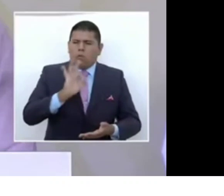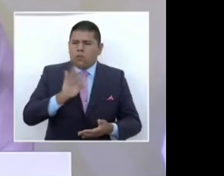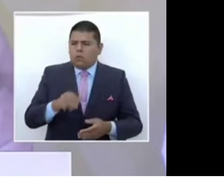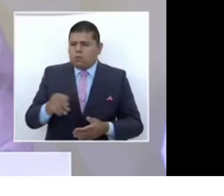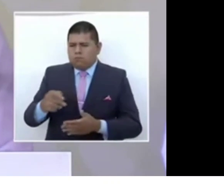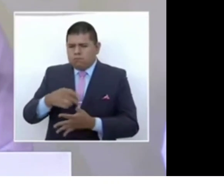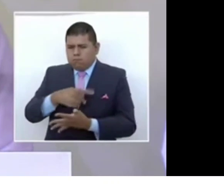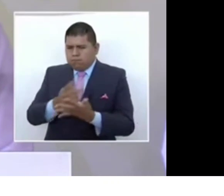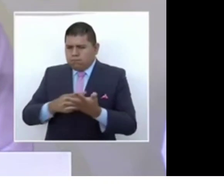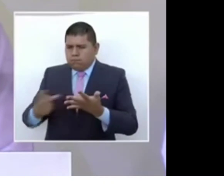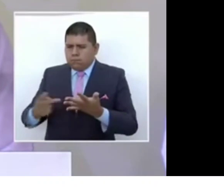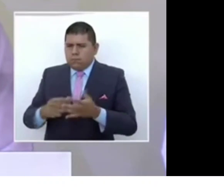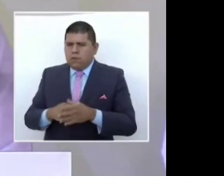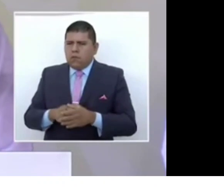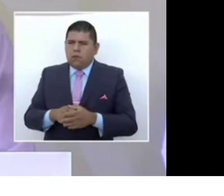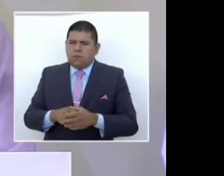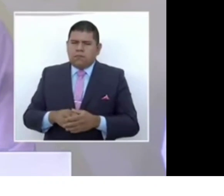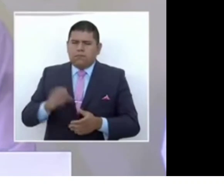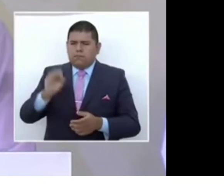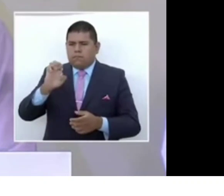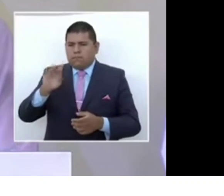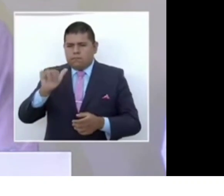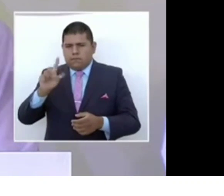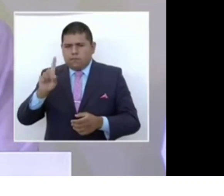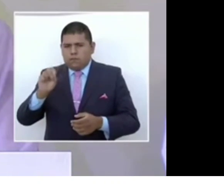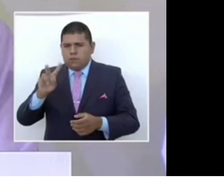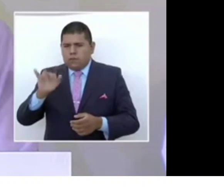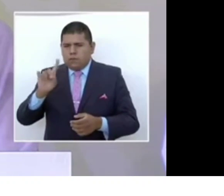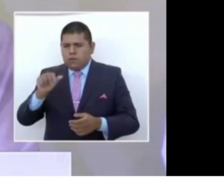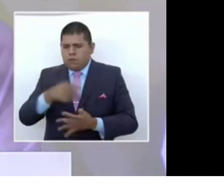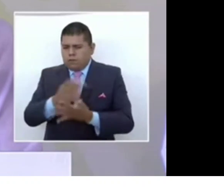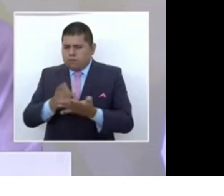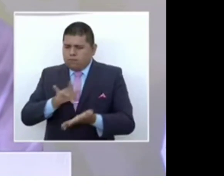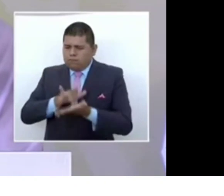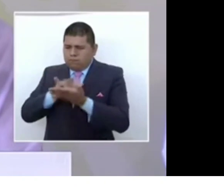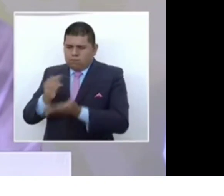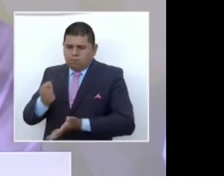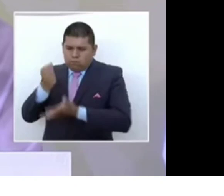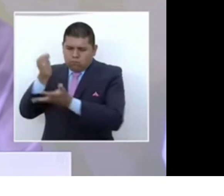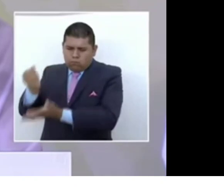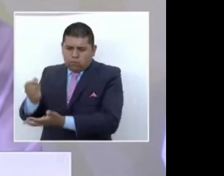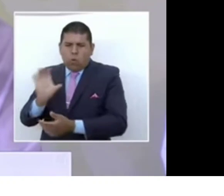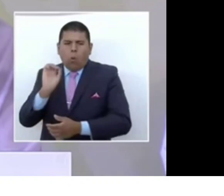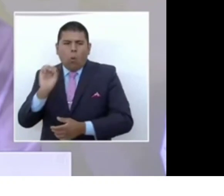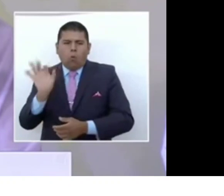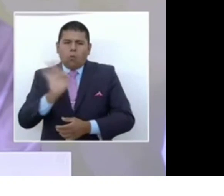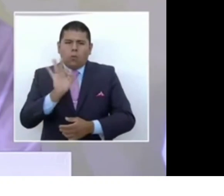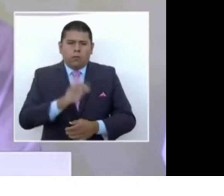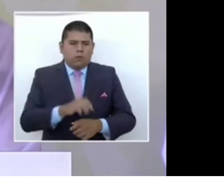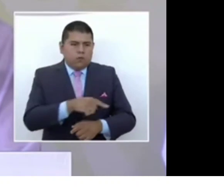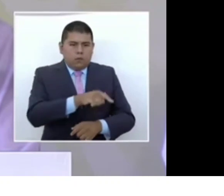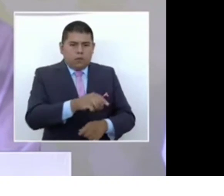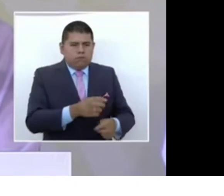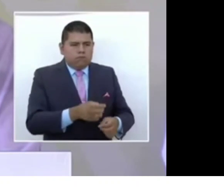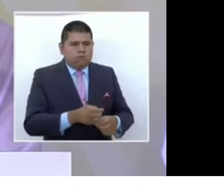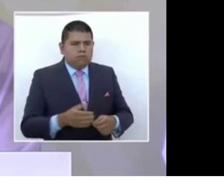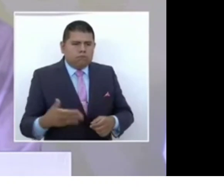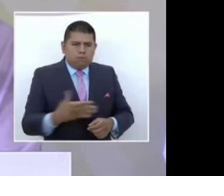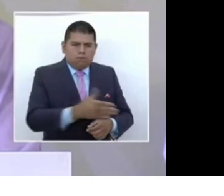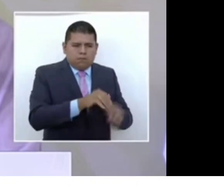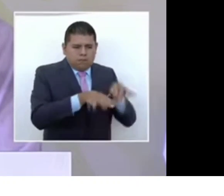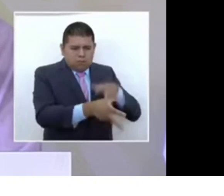programa Sembrando Vida, o recibe un apoyo como productor, como